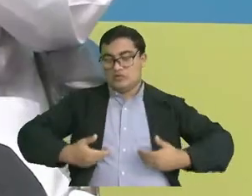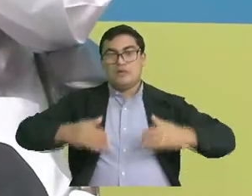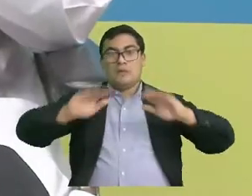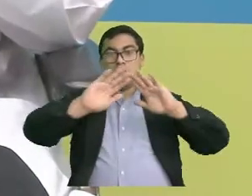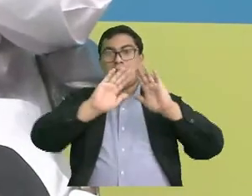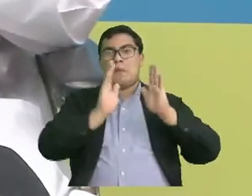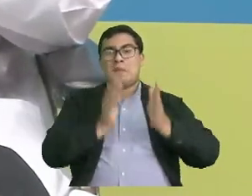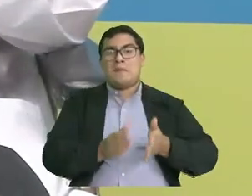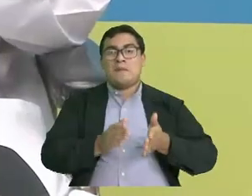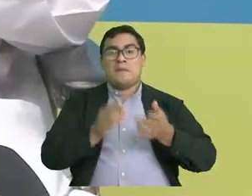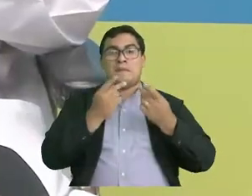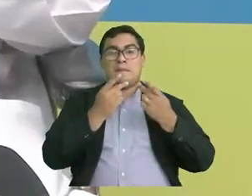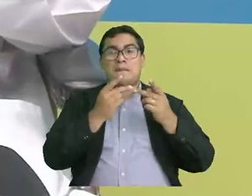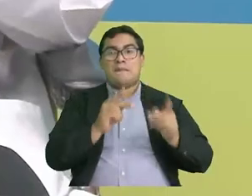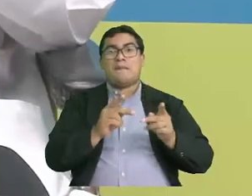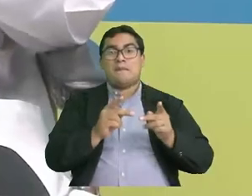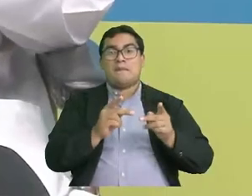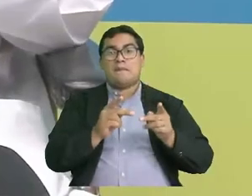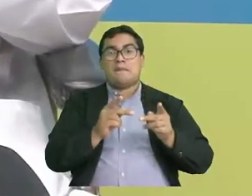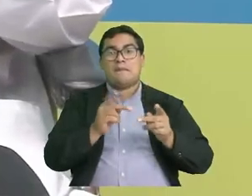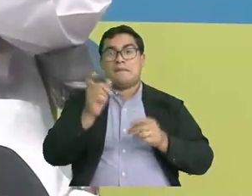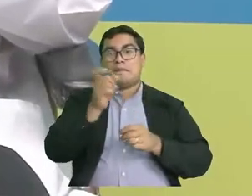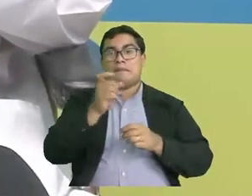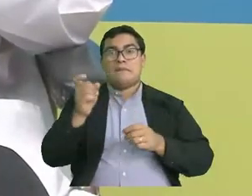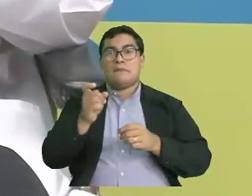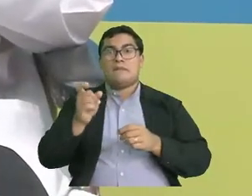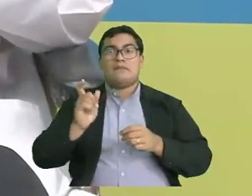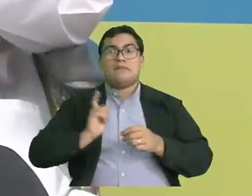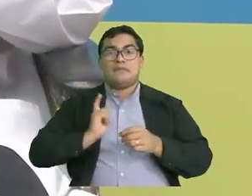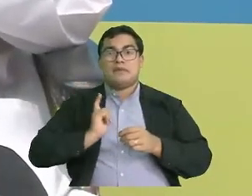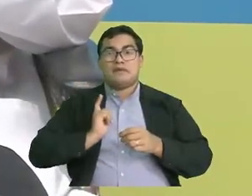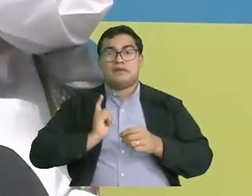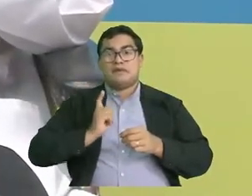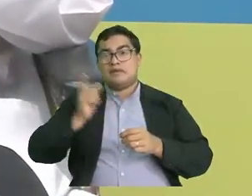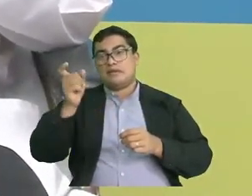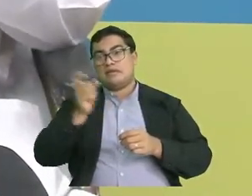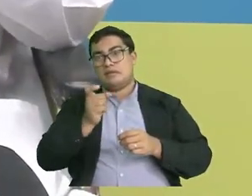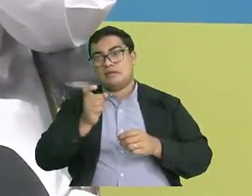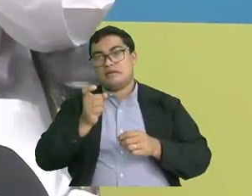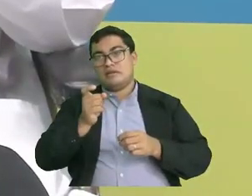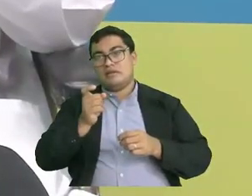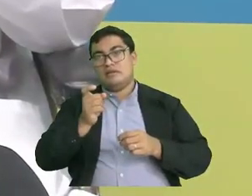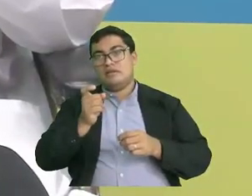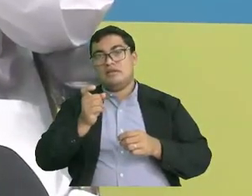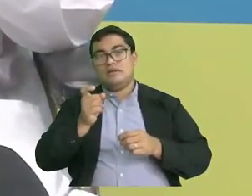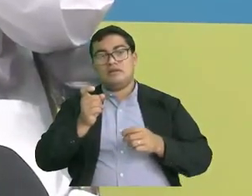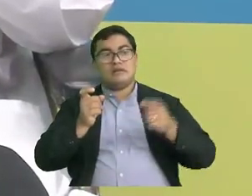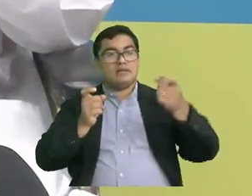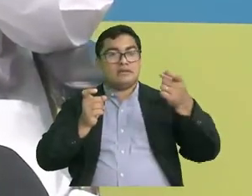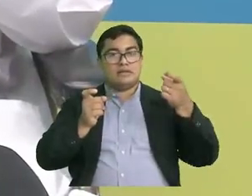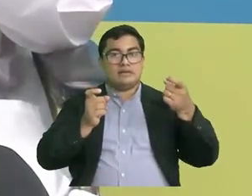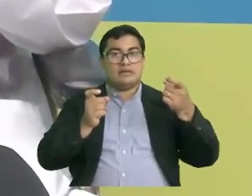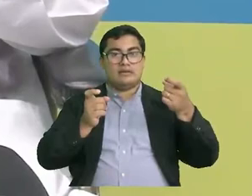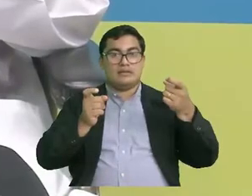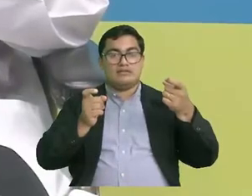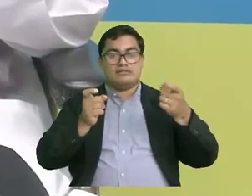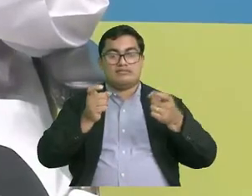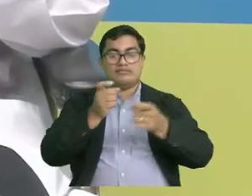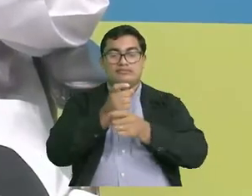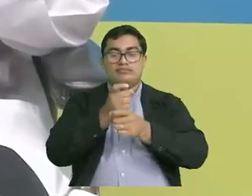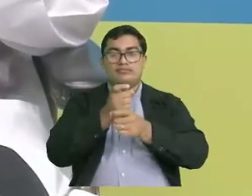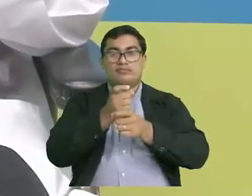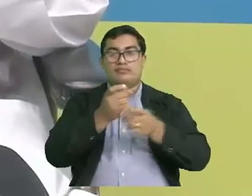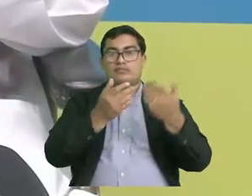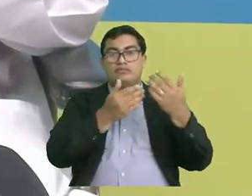que en vez de tener los dos X, tienen uno, o el otro X, tienen un